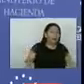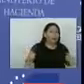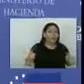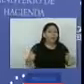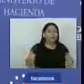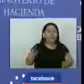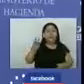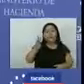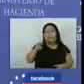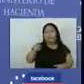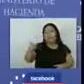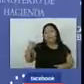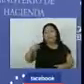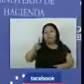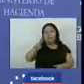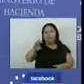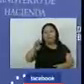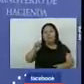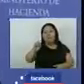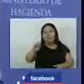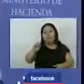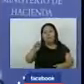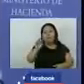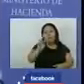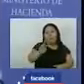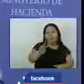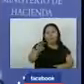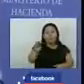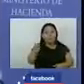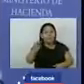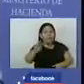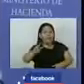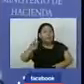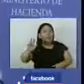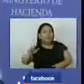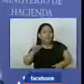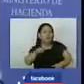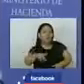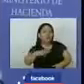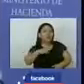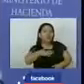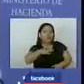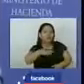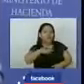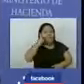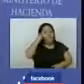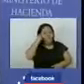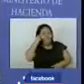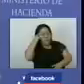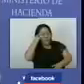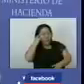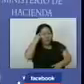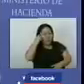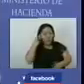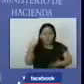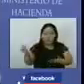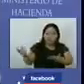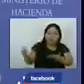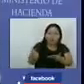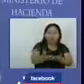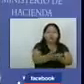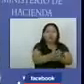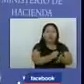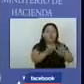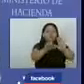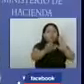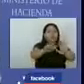2023 estamos estimando que vamos a tener una recaudación